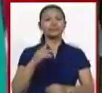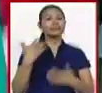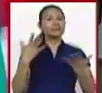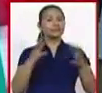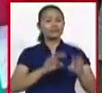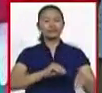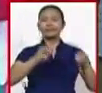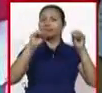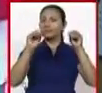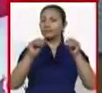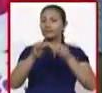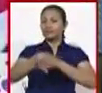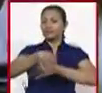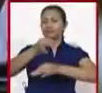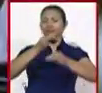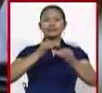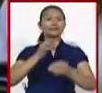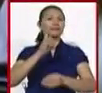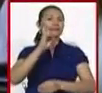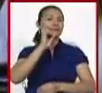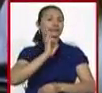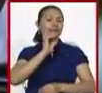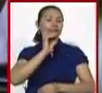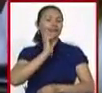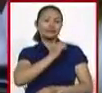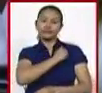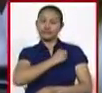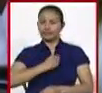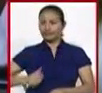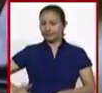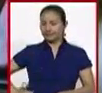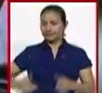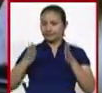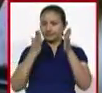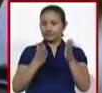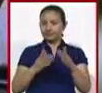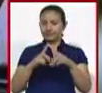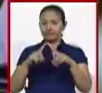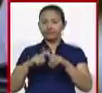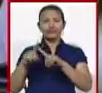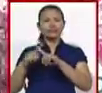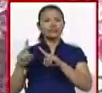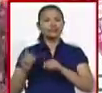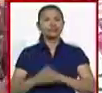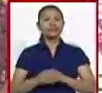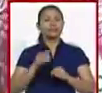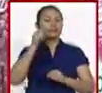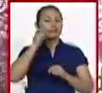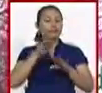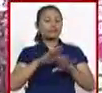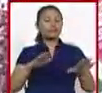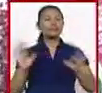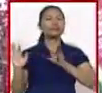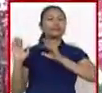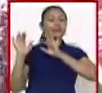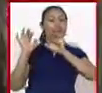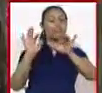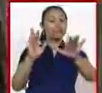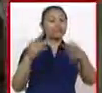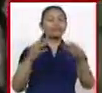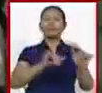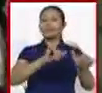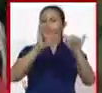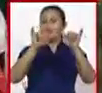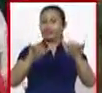hemos posicionado como gobernadora simbólicamente con una serie de niñas que han venido a